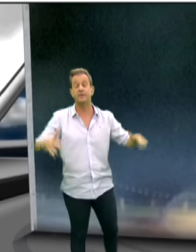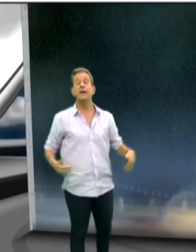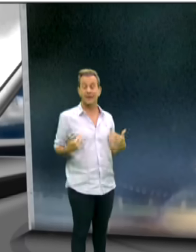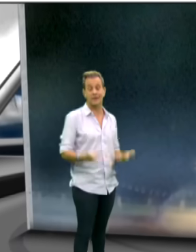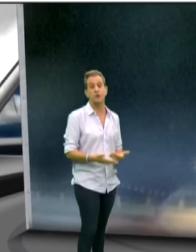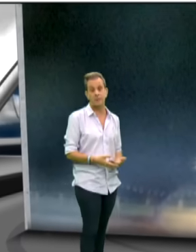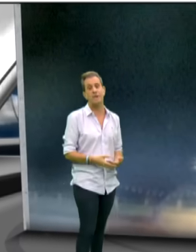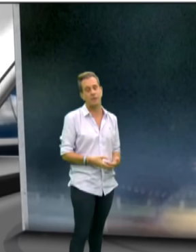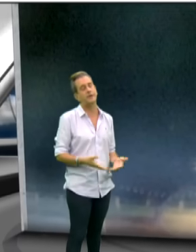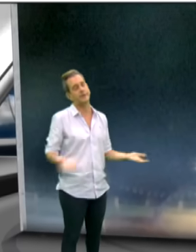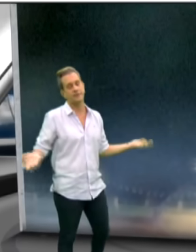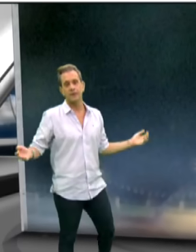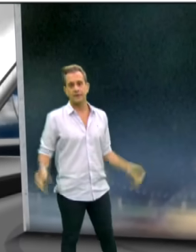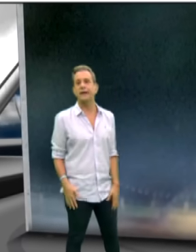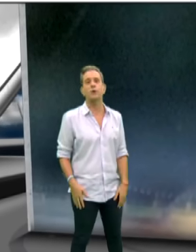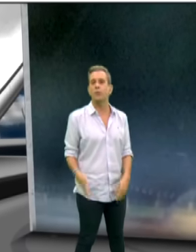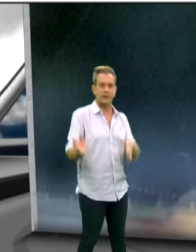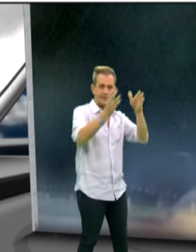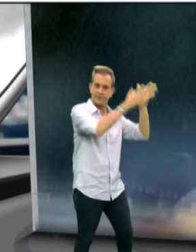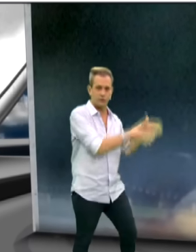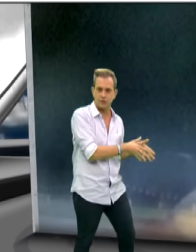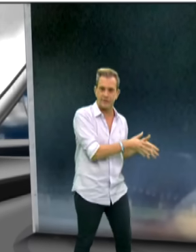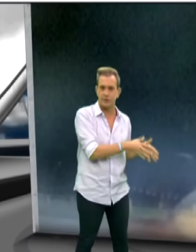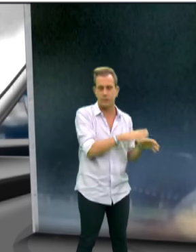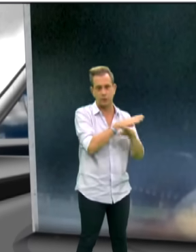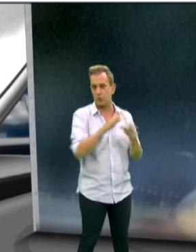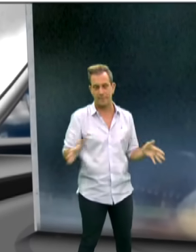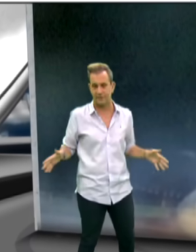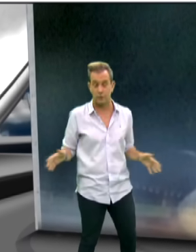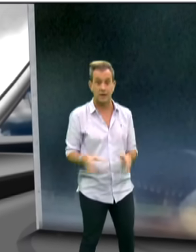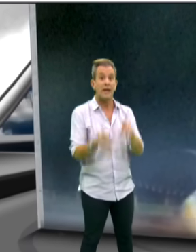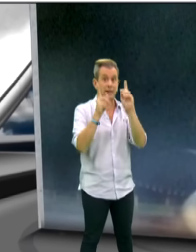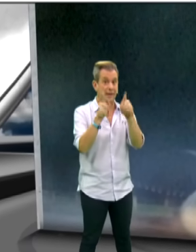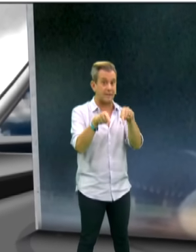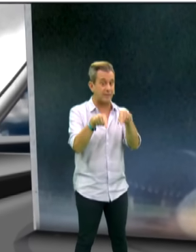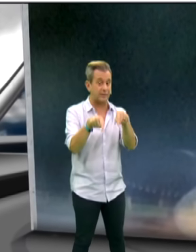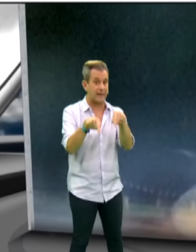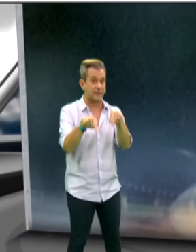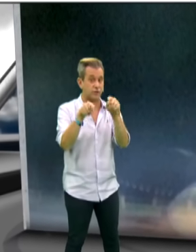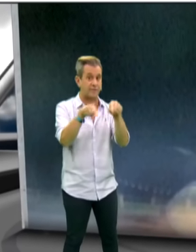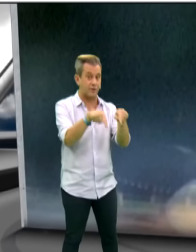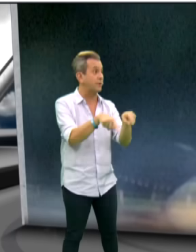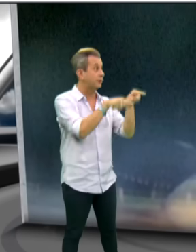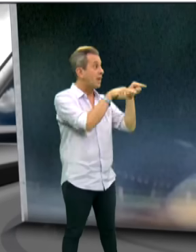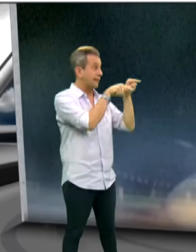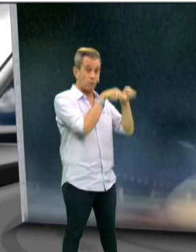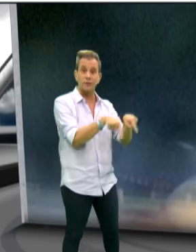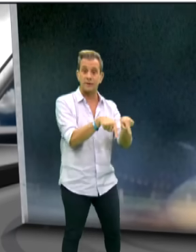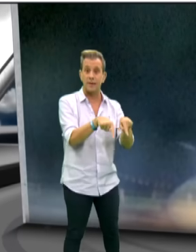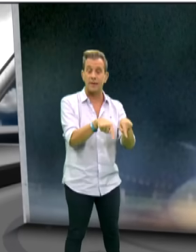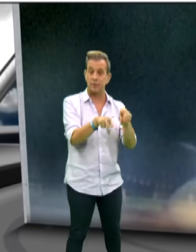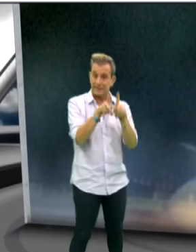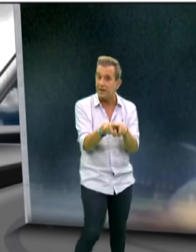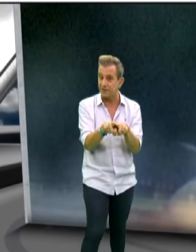más, okay. Este año están más fuertes. Y es como que estés en los 80, ¿no? Porque todo ha pasado igual. Igual también vamos a hablar, Johnny, en fenómenos, hasta cuándo